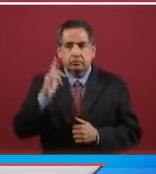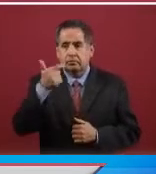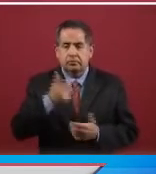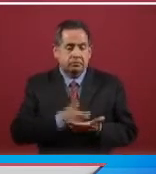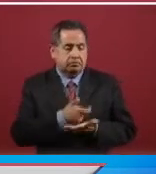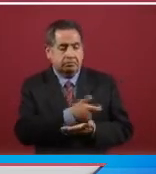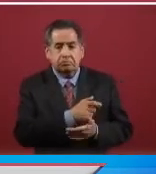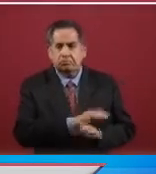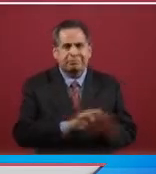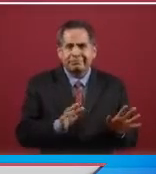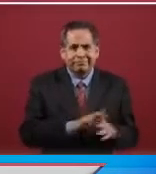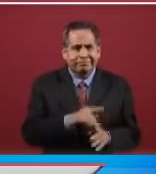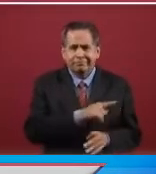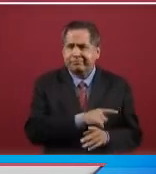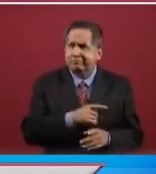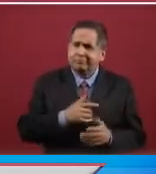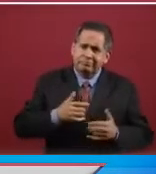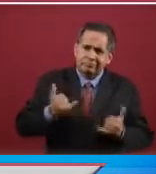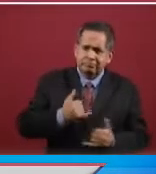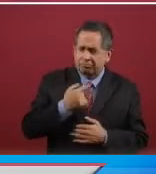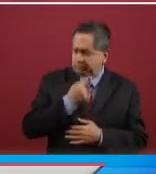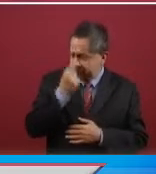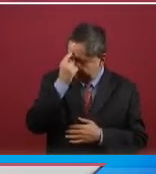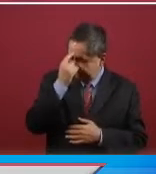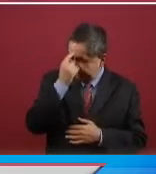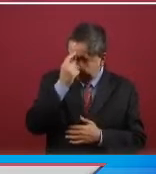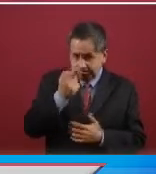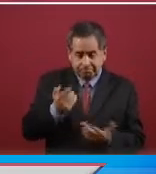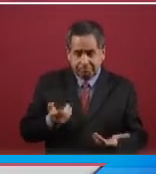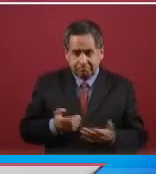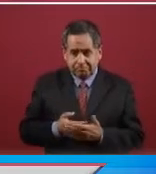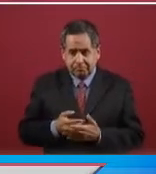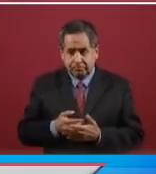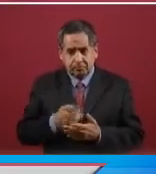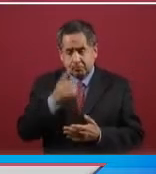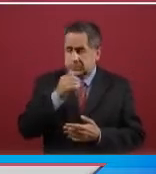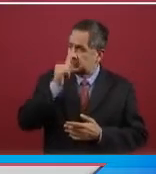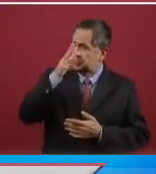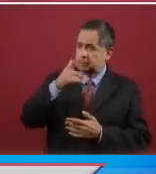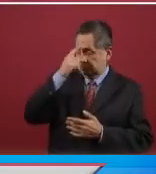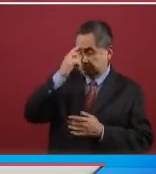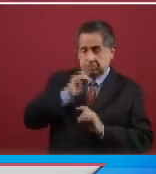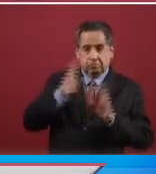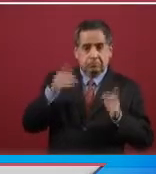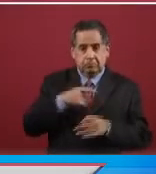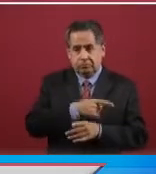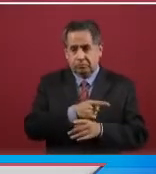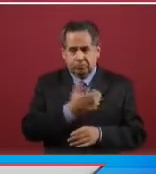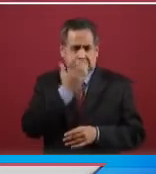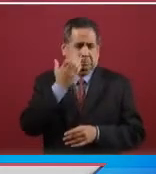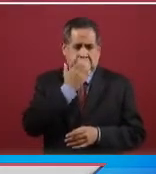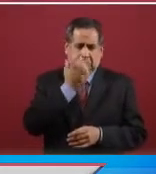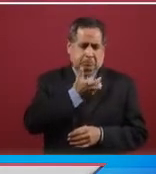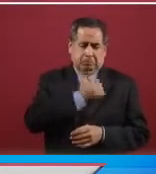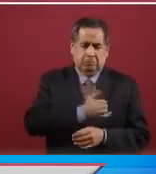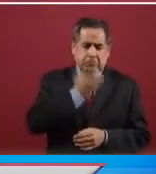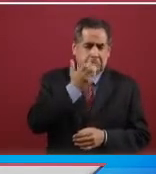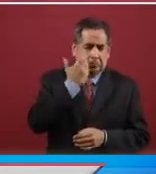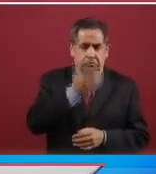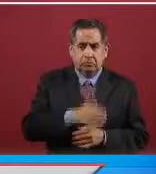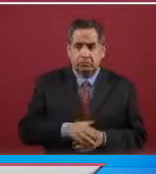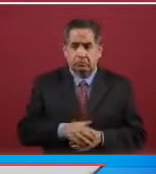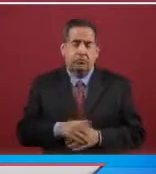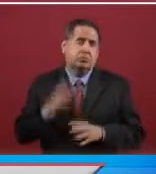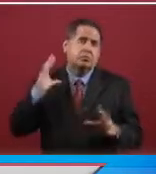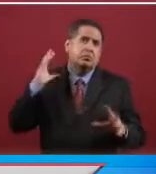saqueo en México. Es increíble que aún existe el intento de mantener el antiguo régimen de privilegios. El triunfo de la reacción en estos tiempos